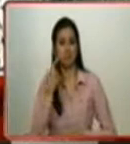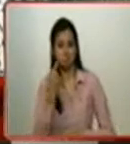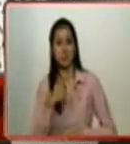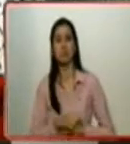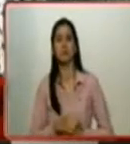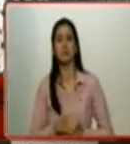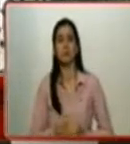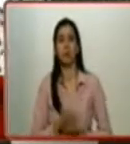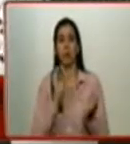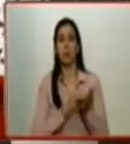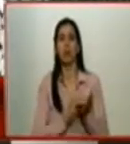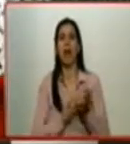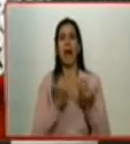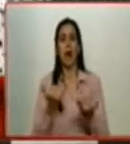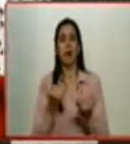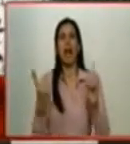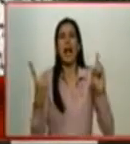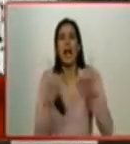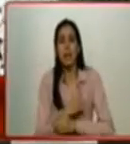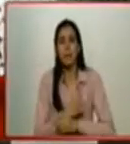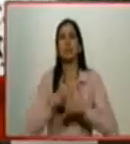colocado las cosas en una nueva circunstancia, en una nueva